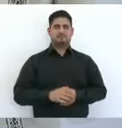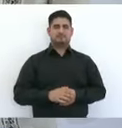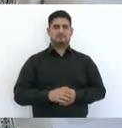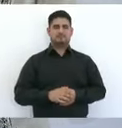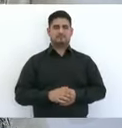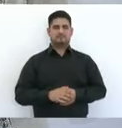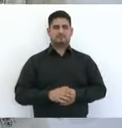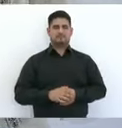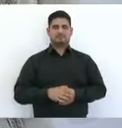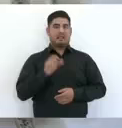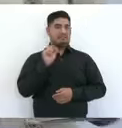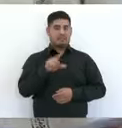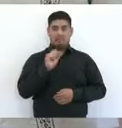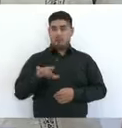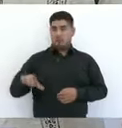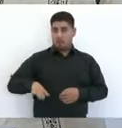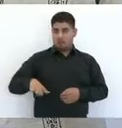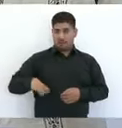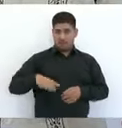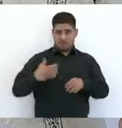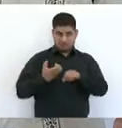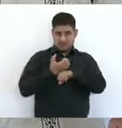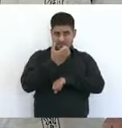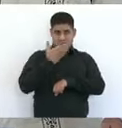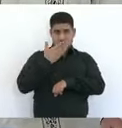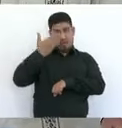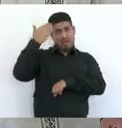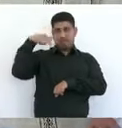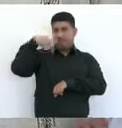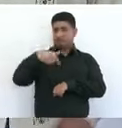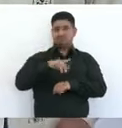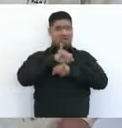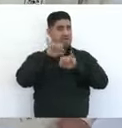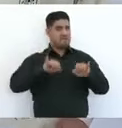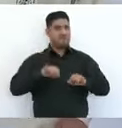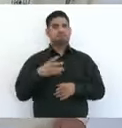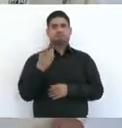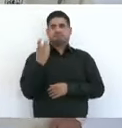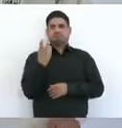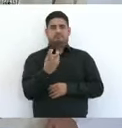los gobernadores? Pero pues esto